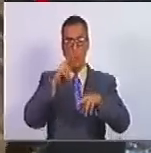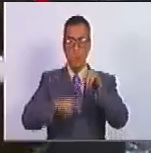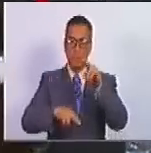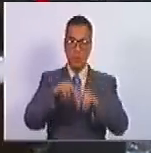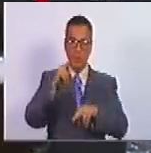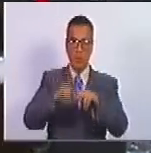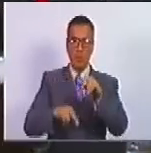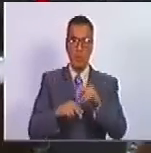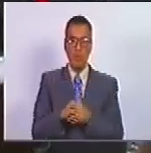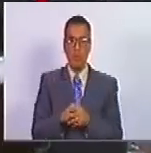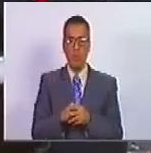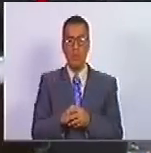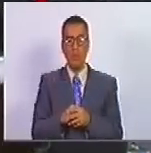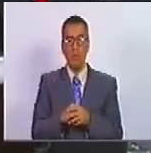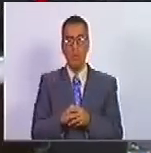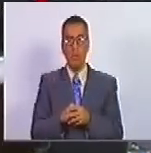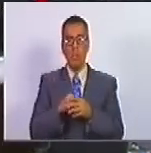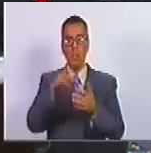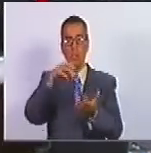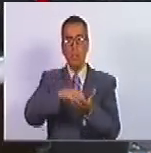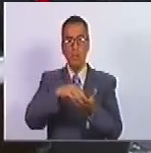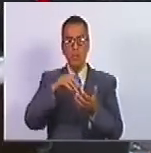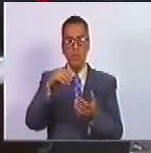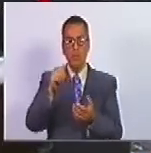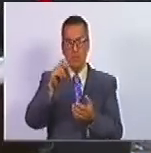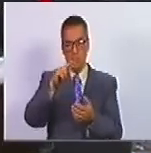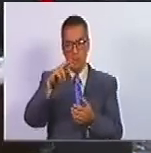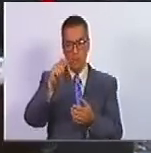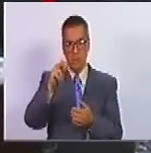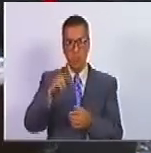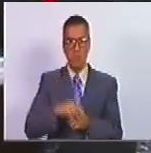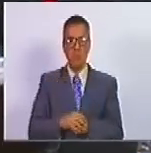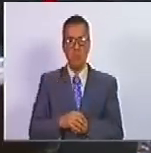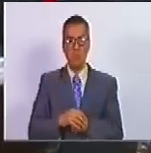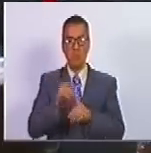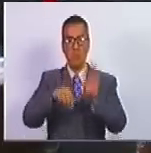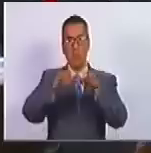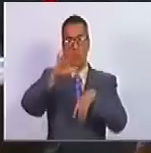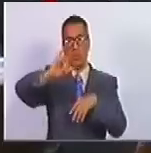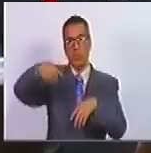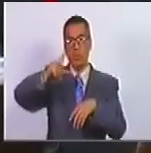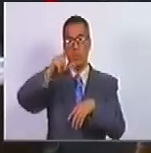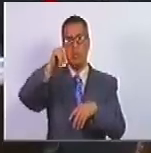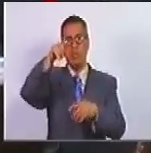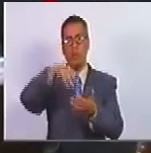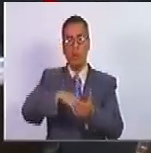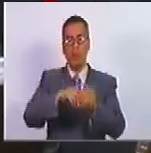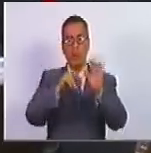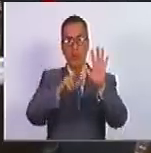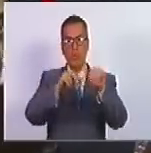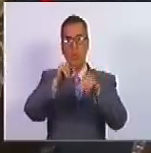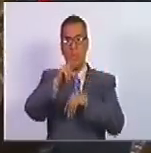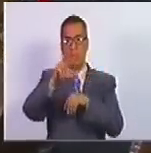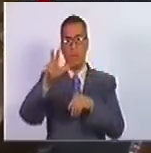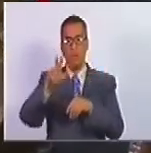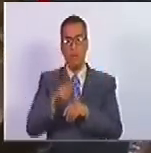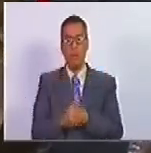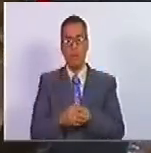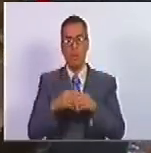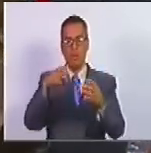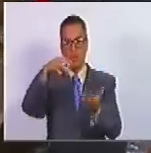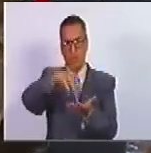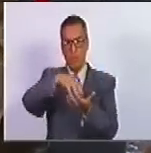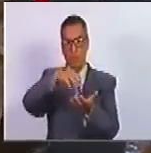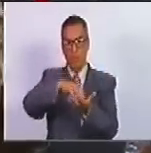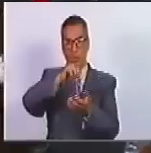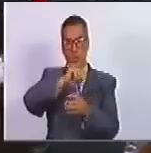creación de la provincia de Apure. El 15 de julio de 1823, el Congreso